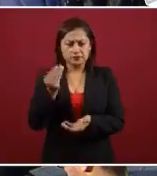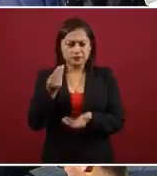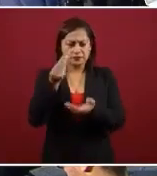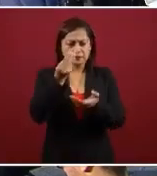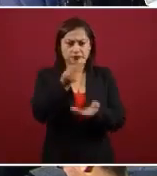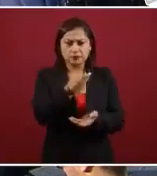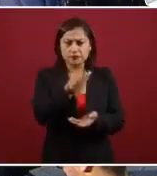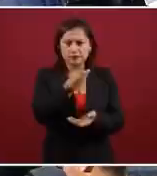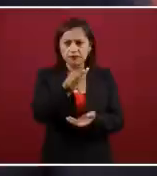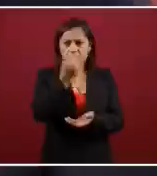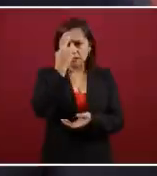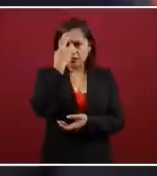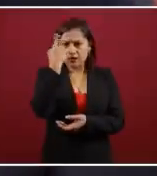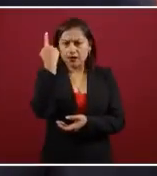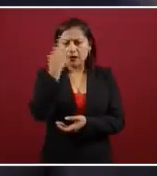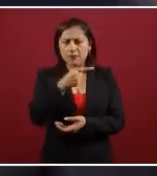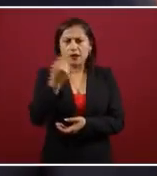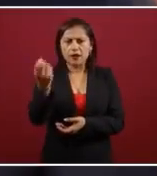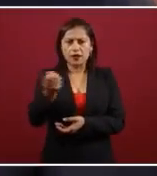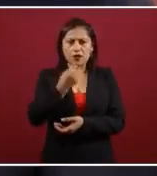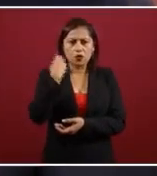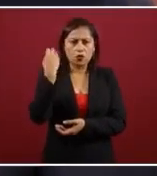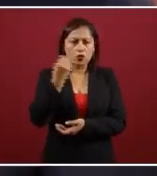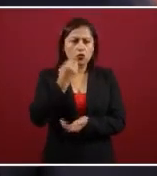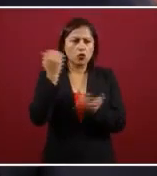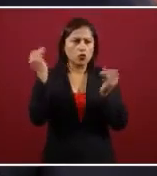financiar congresos,